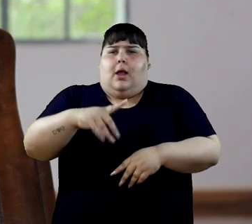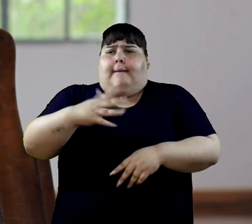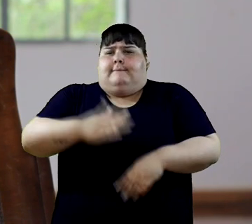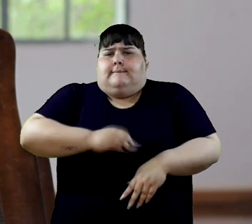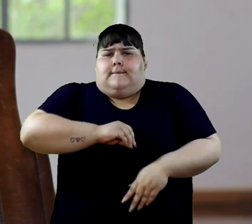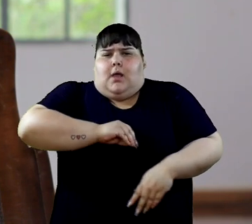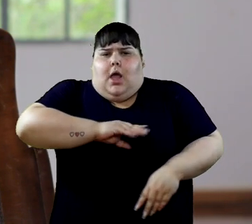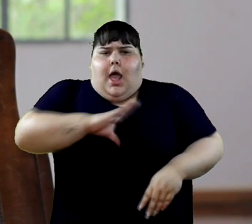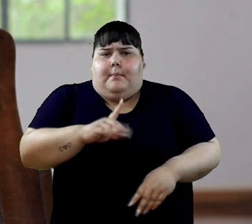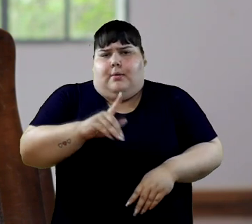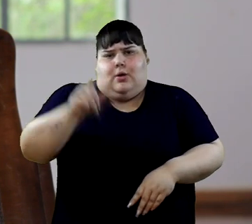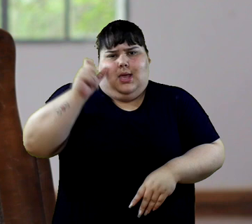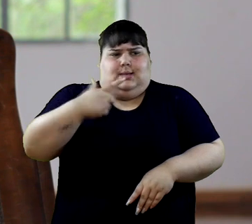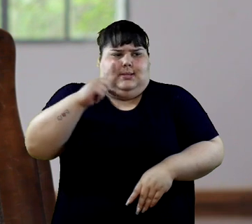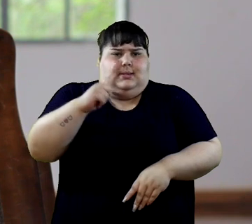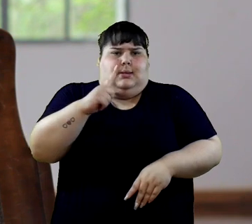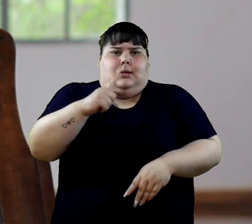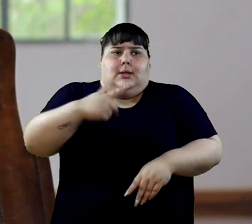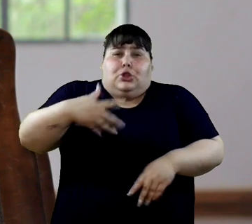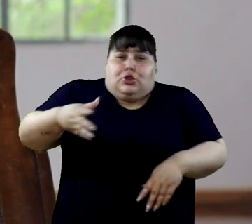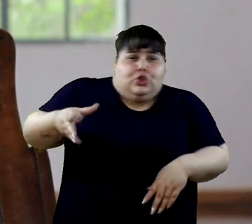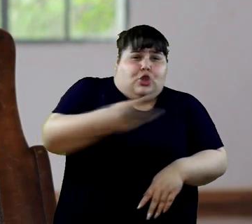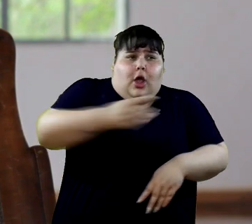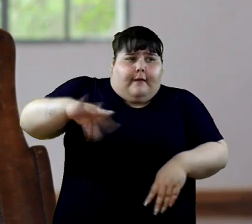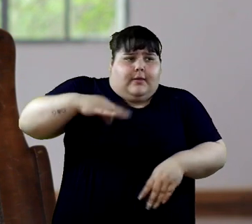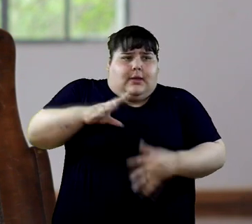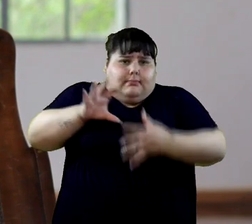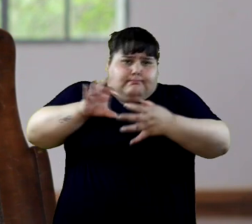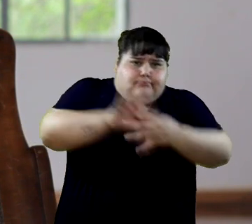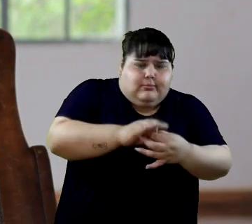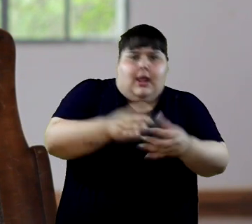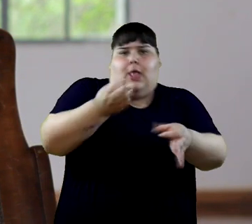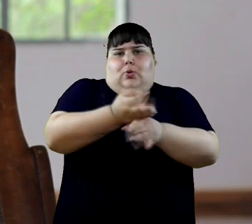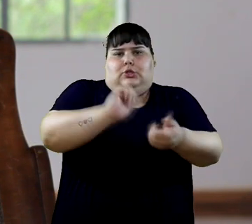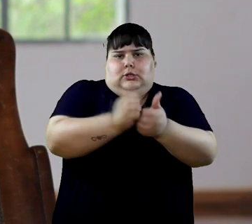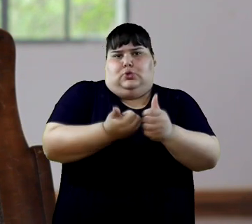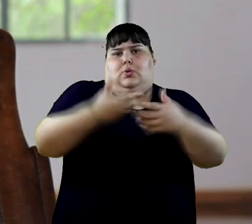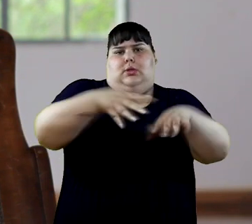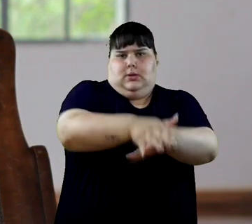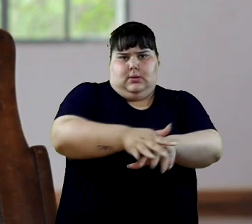es un entendimiento y toda mi vida se basa en la educación sexual integral.